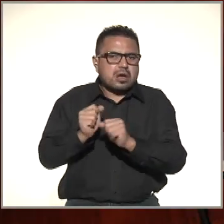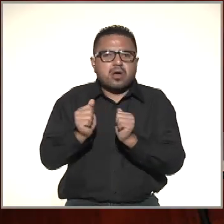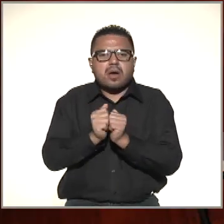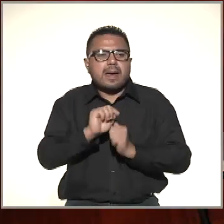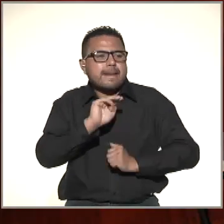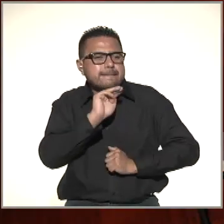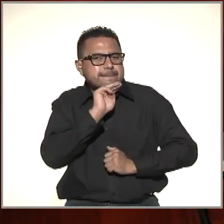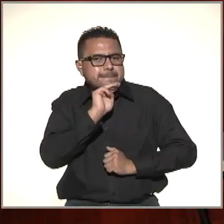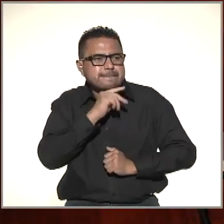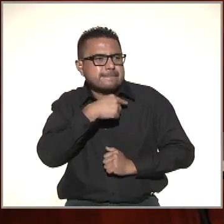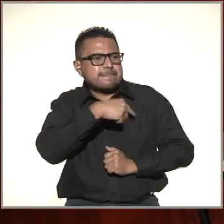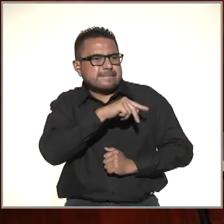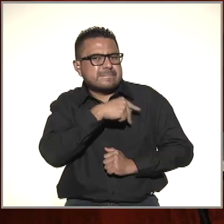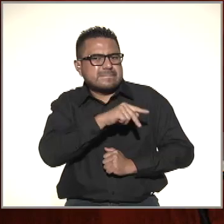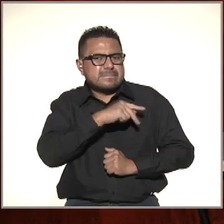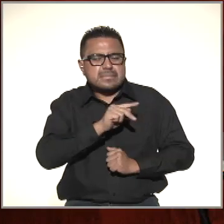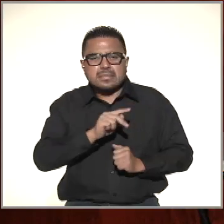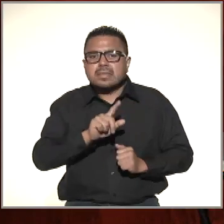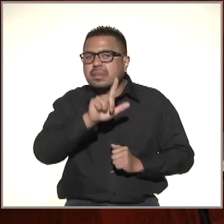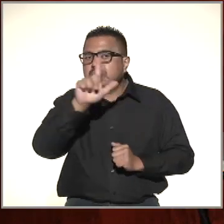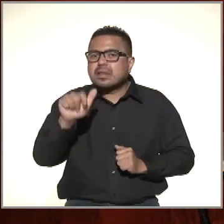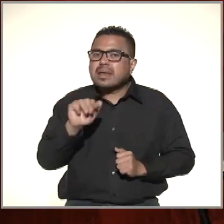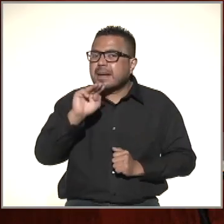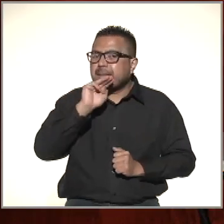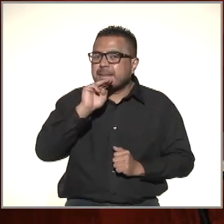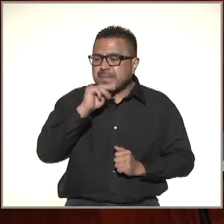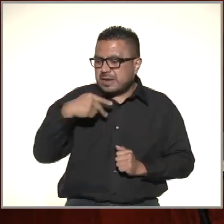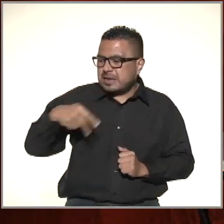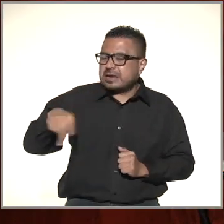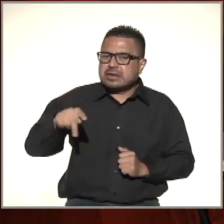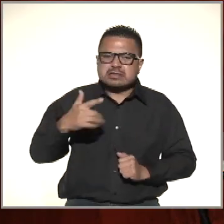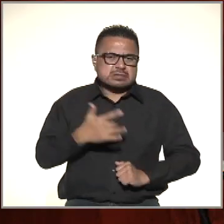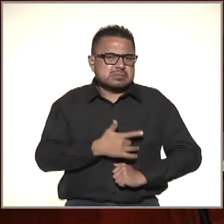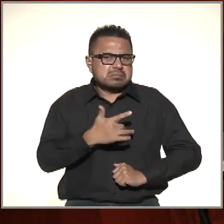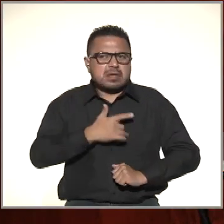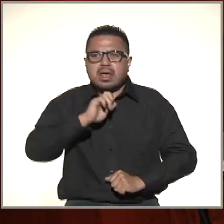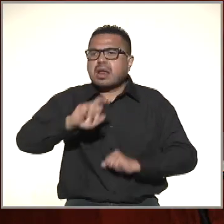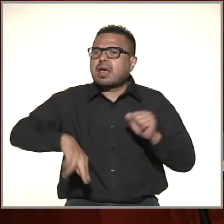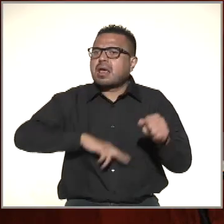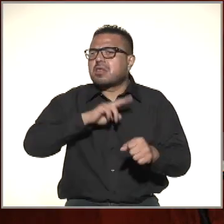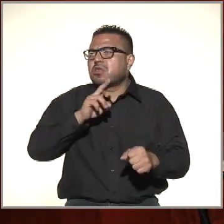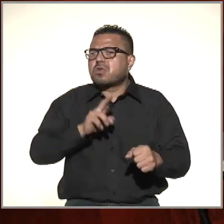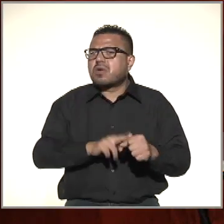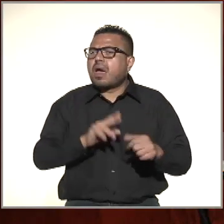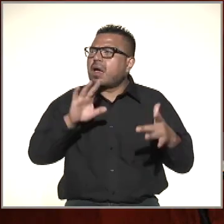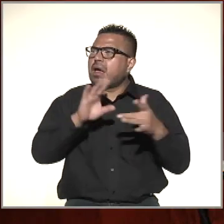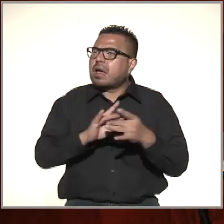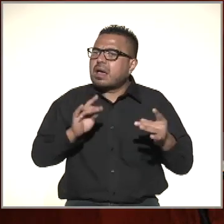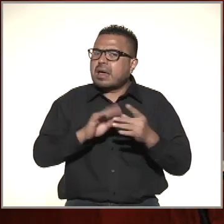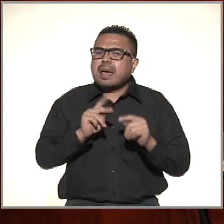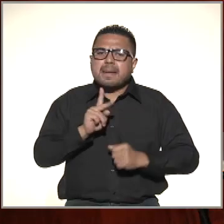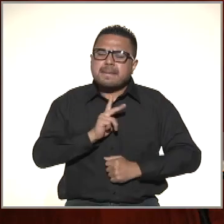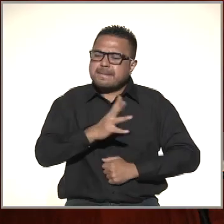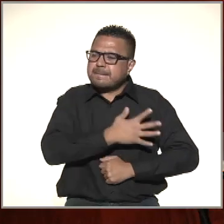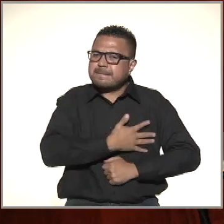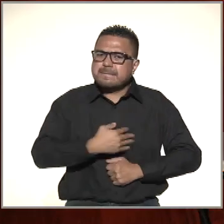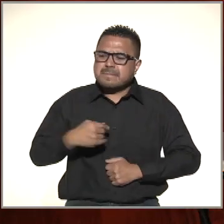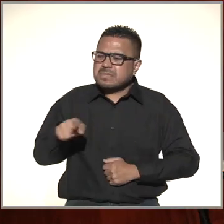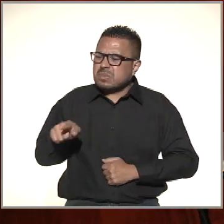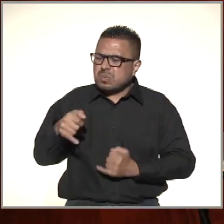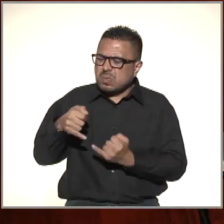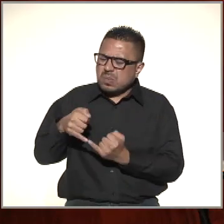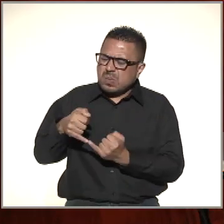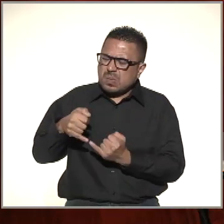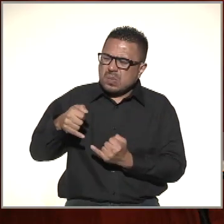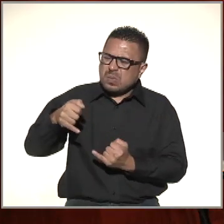mamás, y entonces las mamás de ellas les parece muy natural decir, ay, mijita, estás